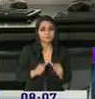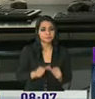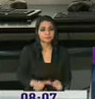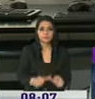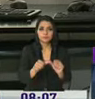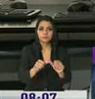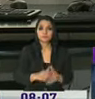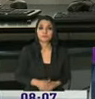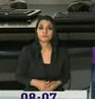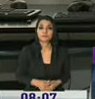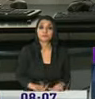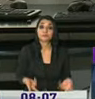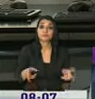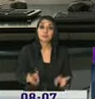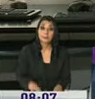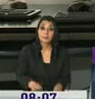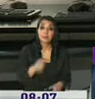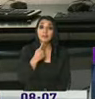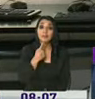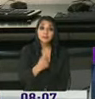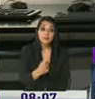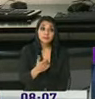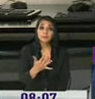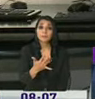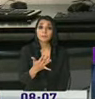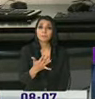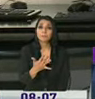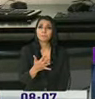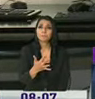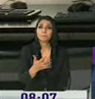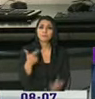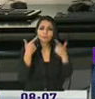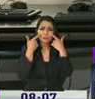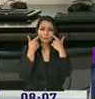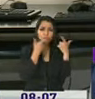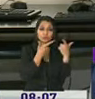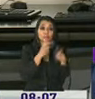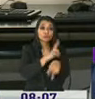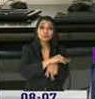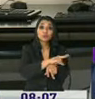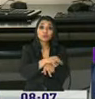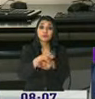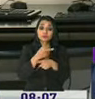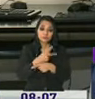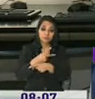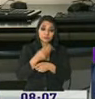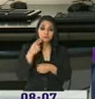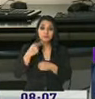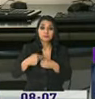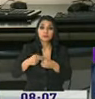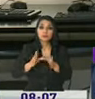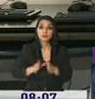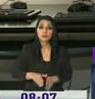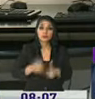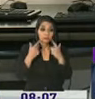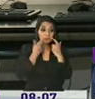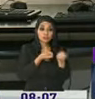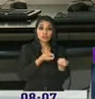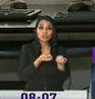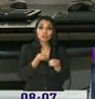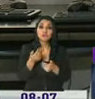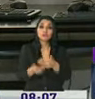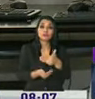Y también nombró que se dé una suerte de supervisión por parte del Consejo de Participación Ciudadana de ese